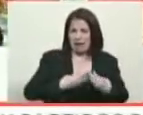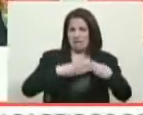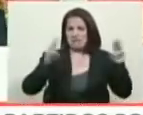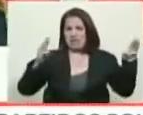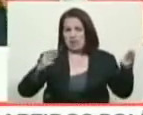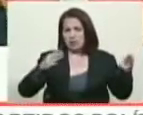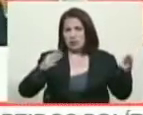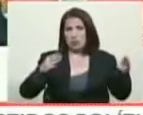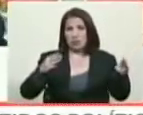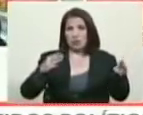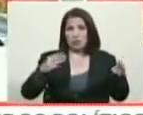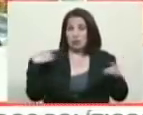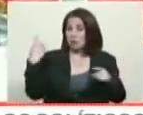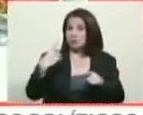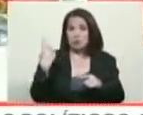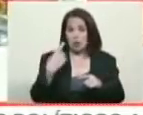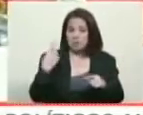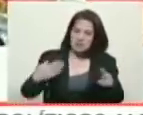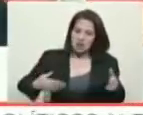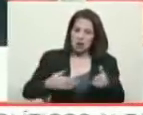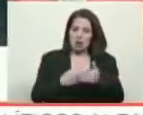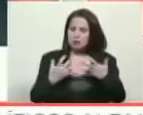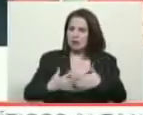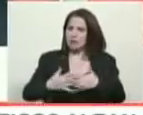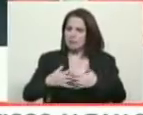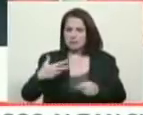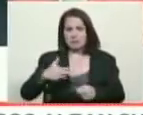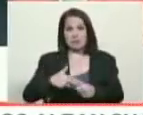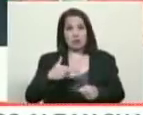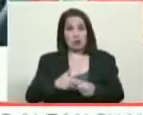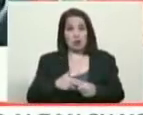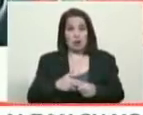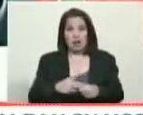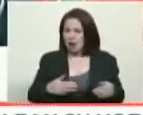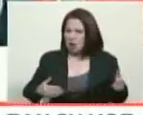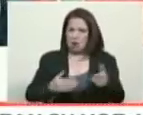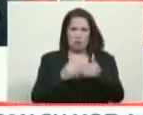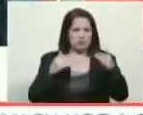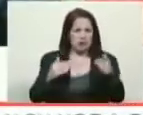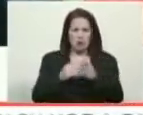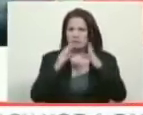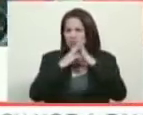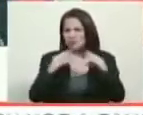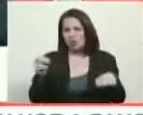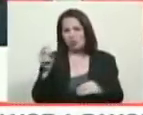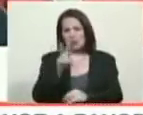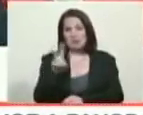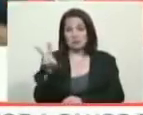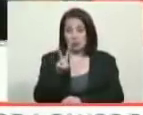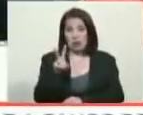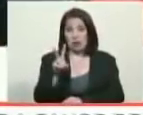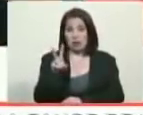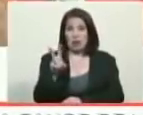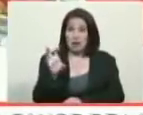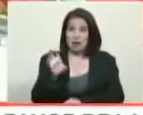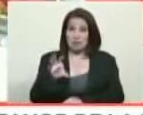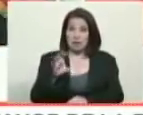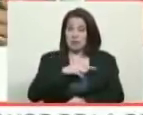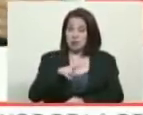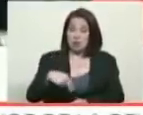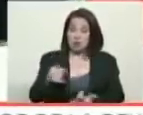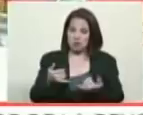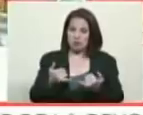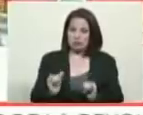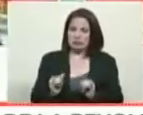no solo en contra de la industria petrolera sino de toda nuestra patria de toda nuestra nación de nuestros hijos